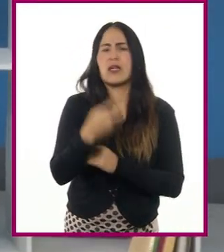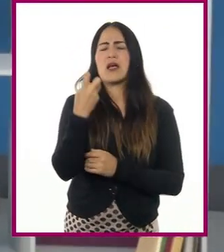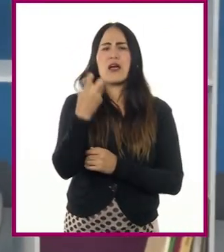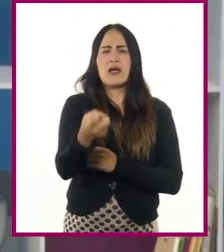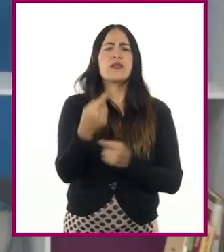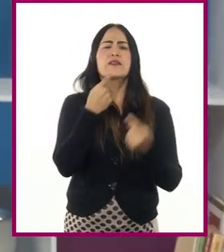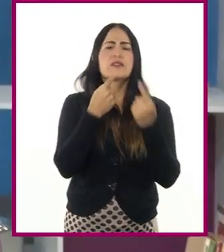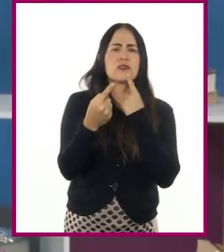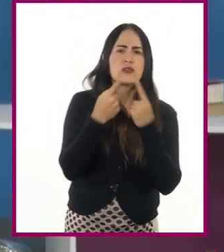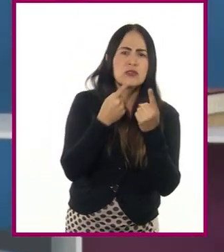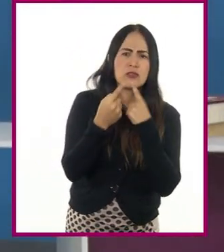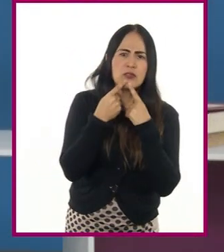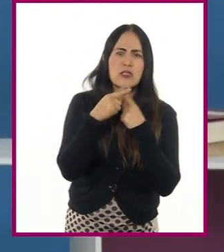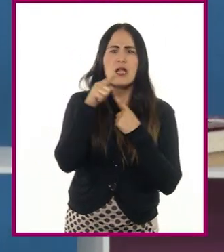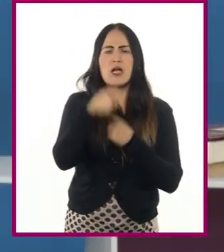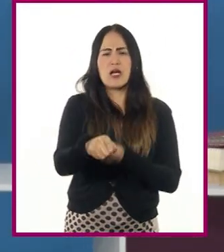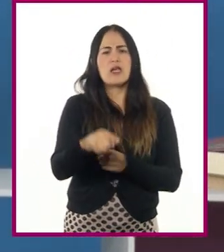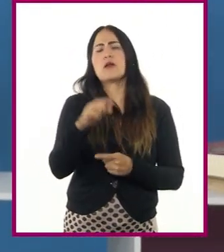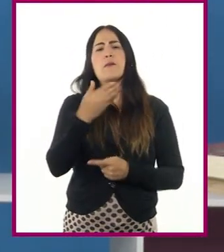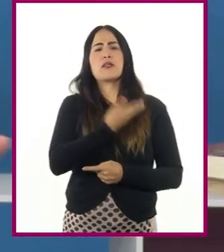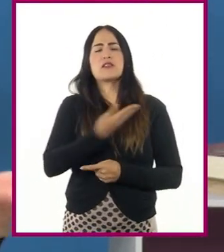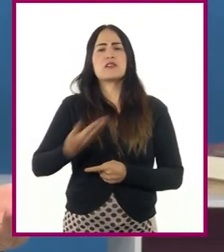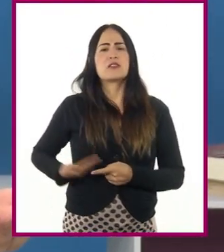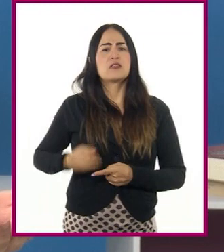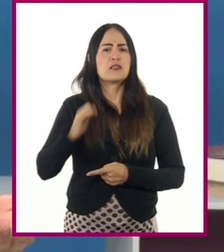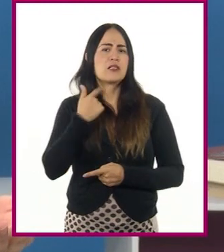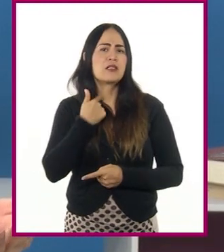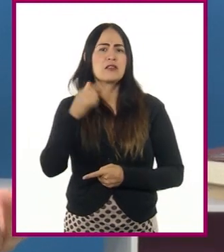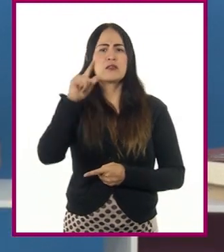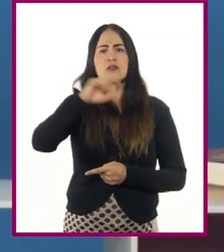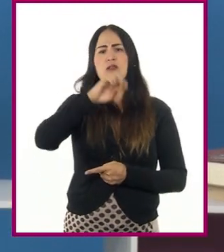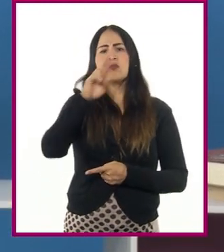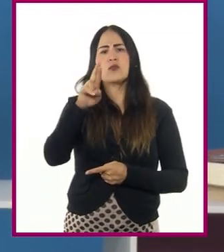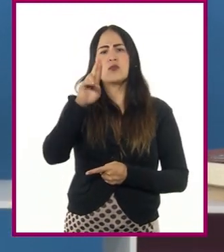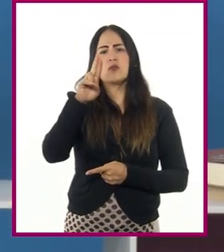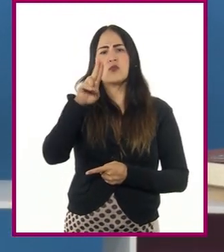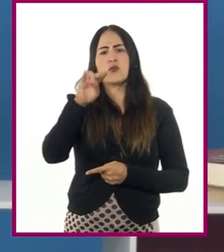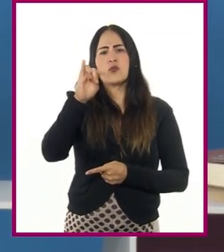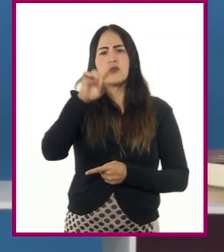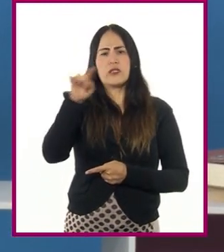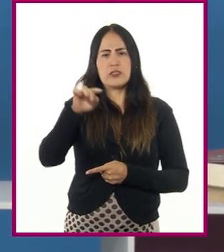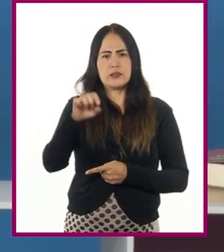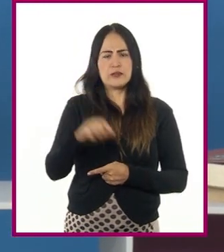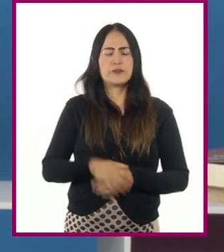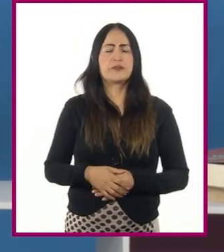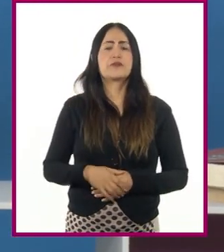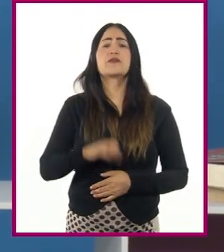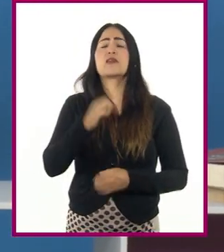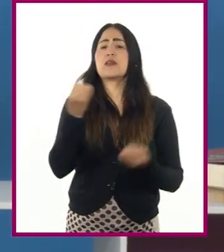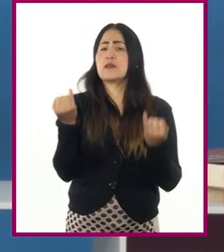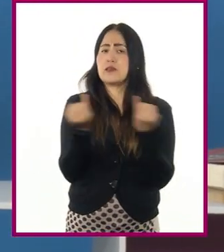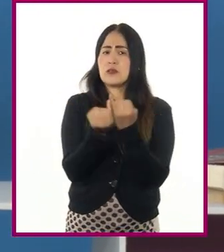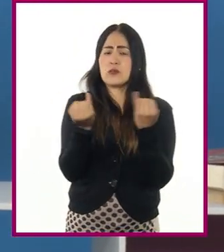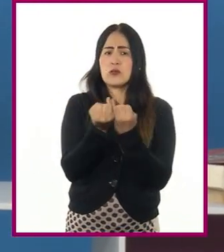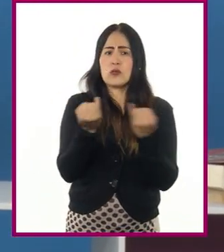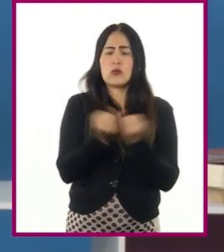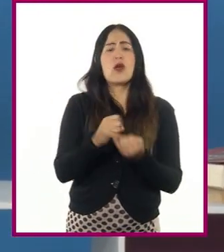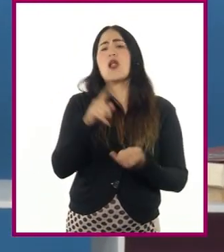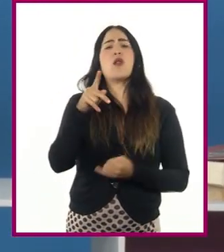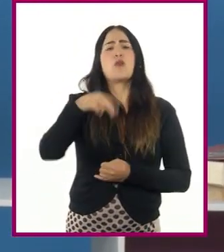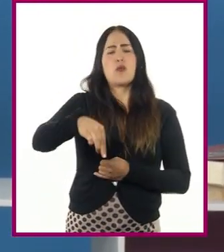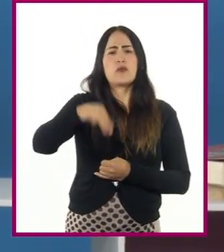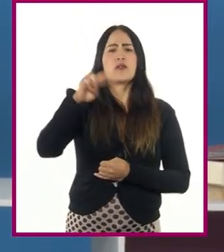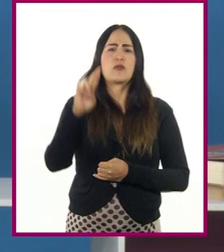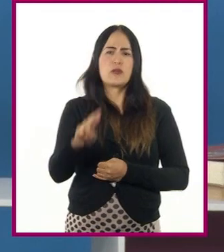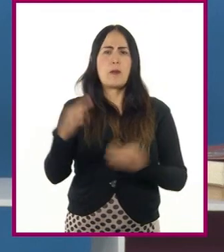el todavía presidente Ruiz Cortines. Durante otro mitin organizado por el Movimiento Revolucionario del Magisterio,